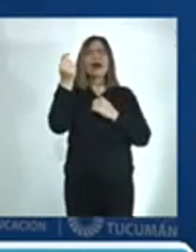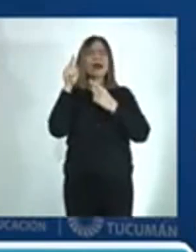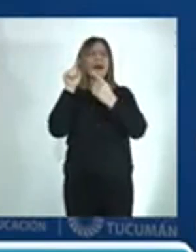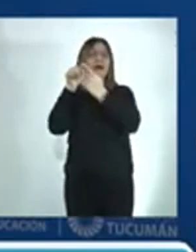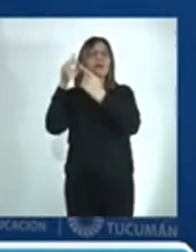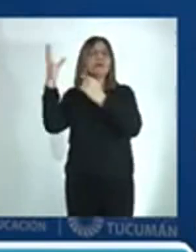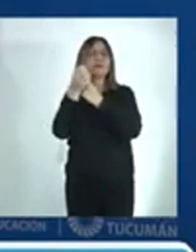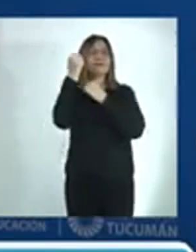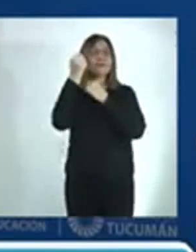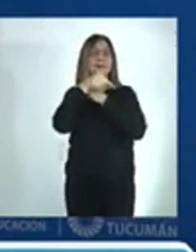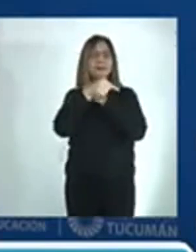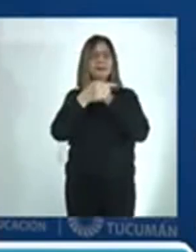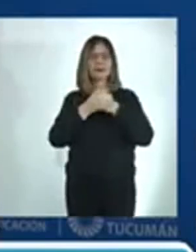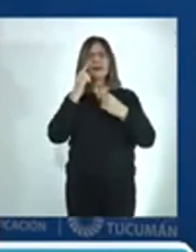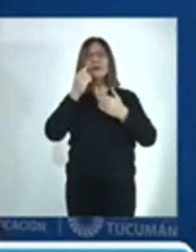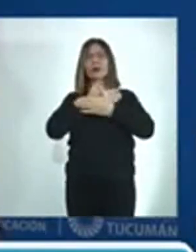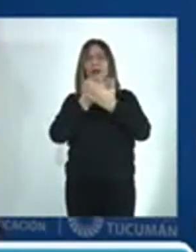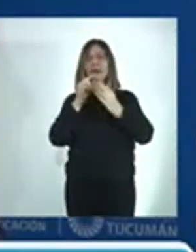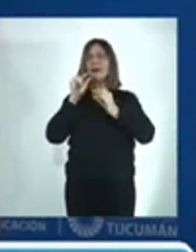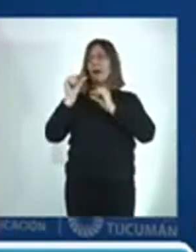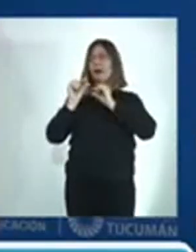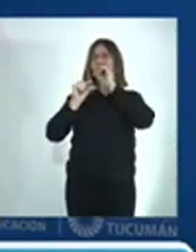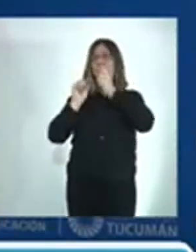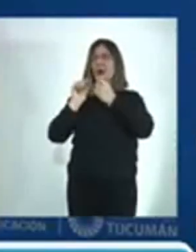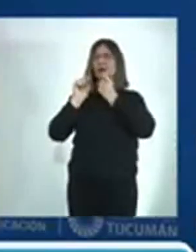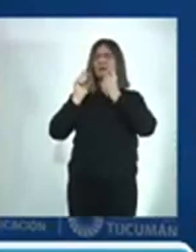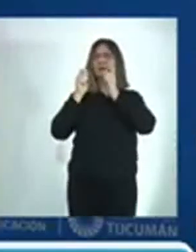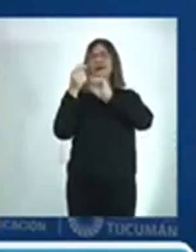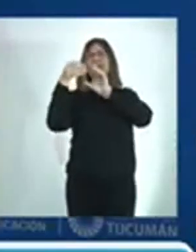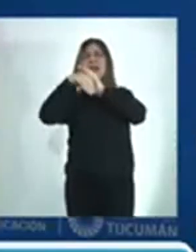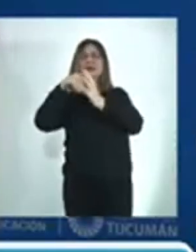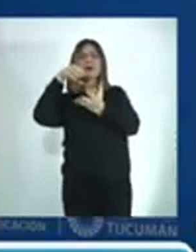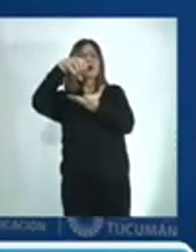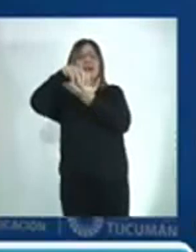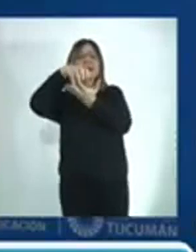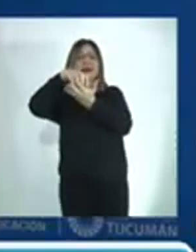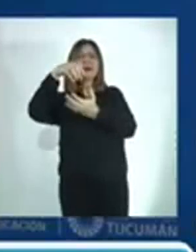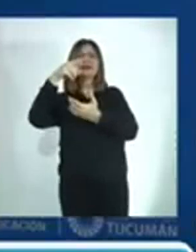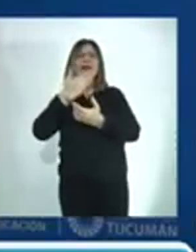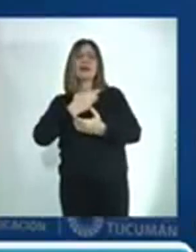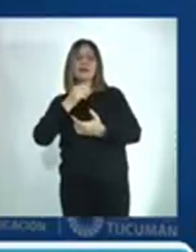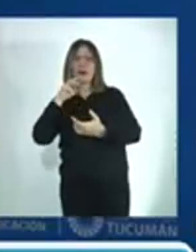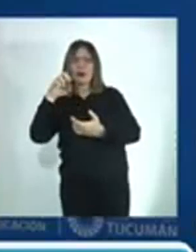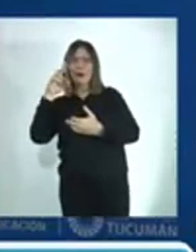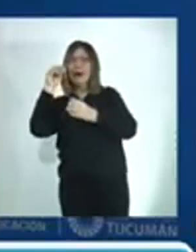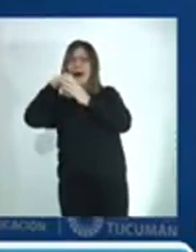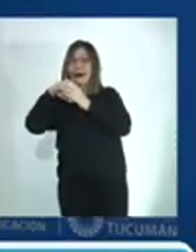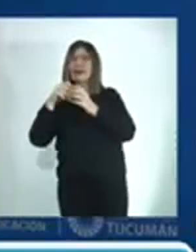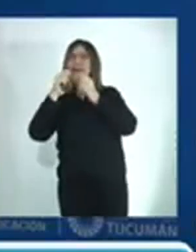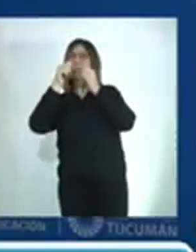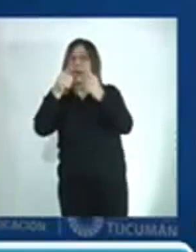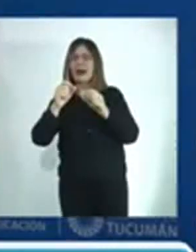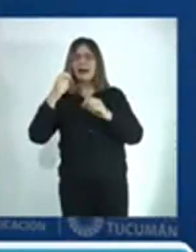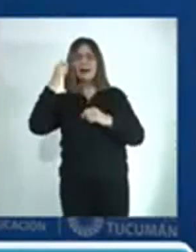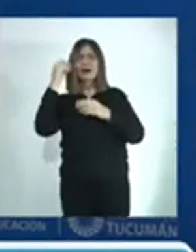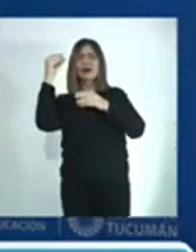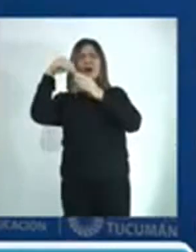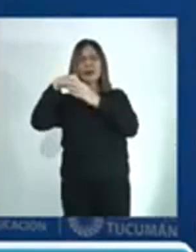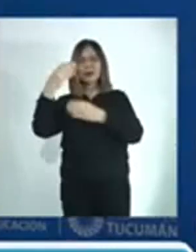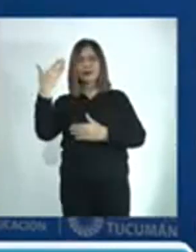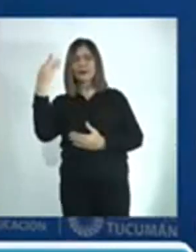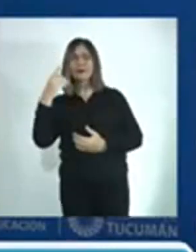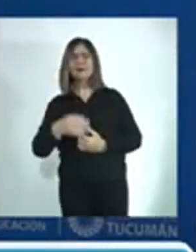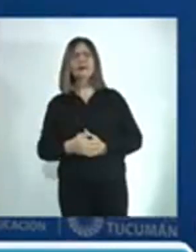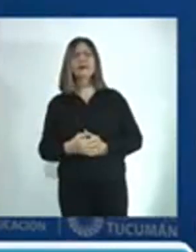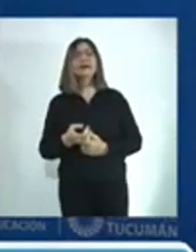de la docencia, que se ha ido ampliando con el programa Formar, del cual naturalmente el Congreso es parte. Y por otro lado está